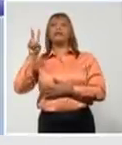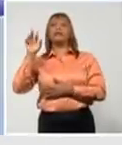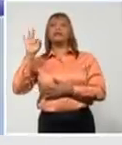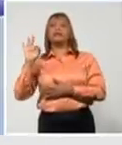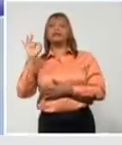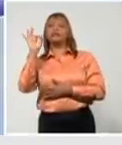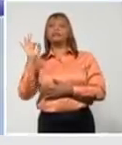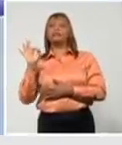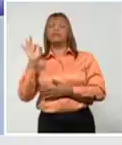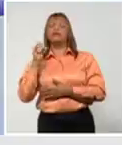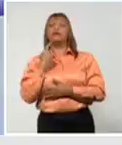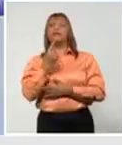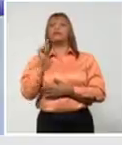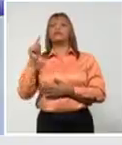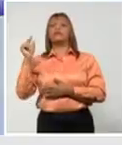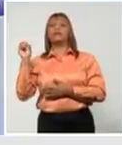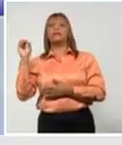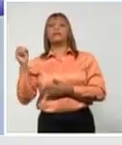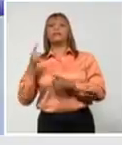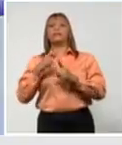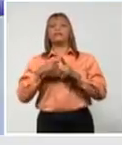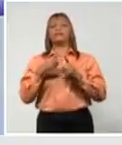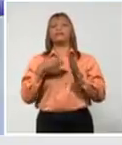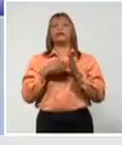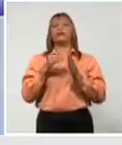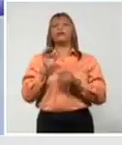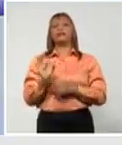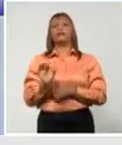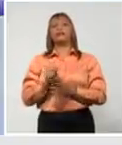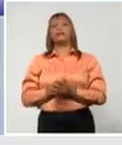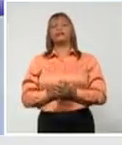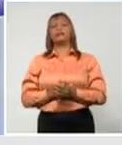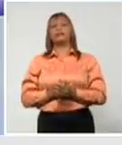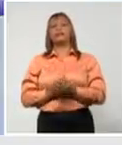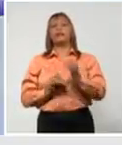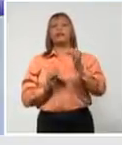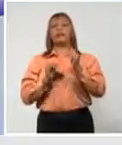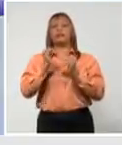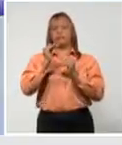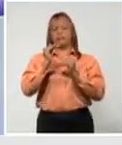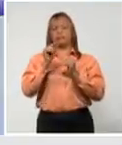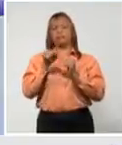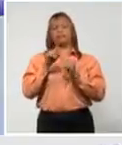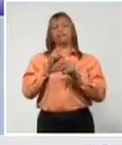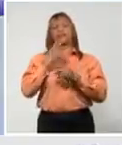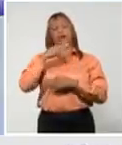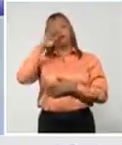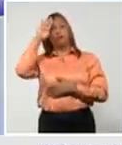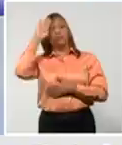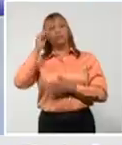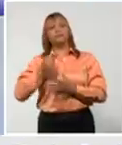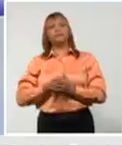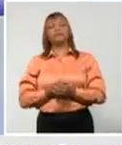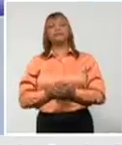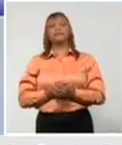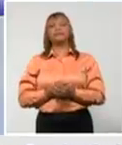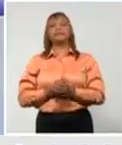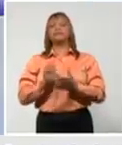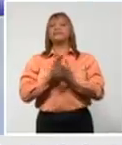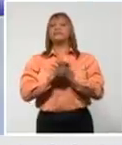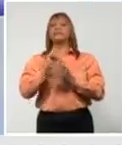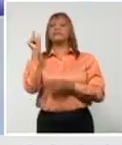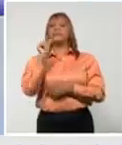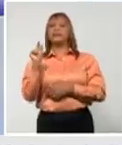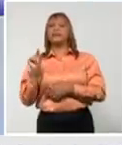100.000 habitantes, pues es la tasa más elevada de nuestro país. Mayabeque,